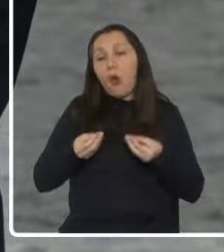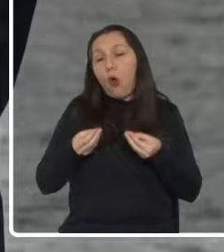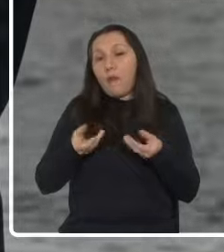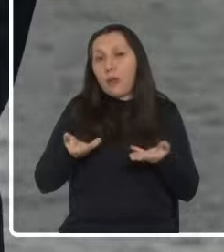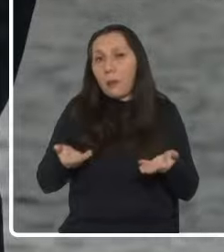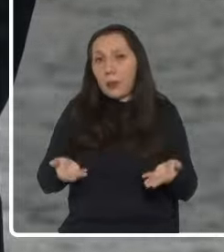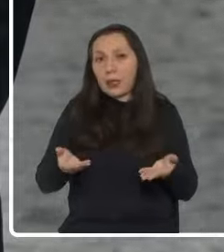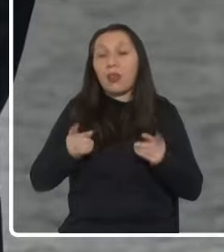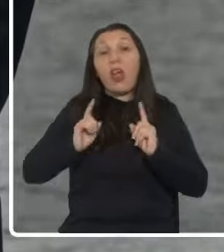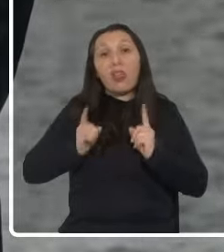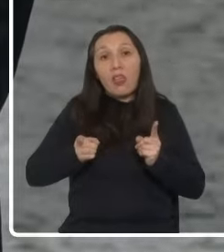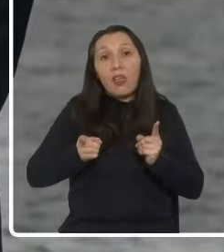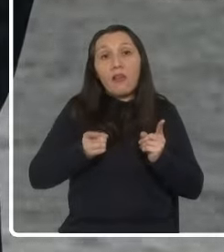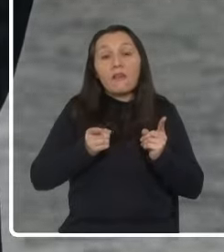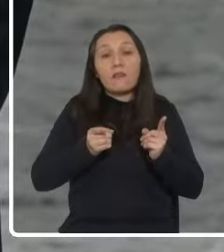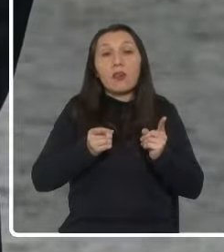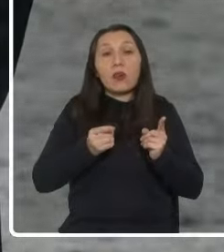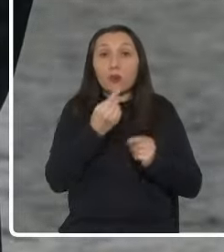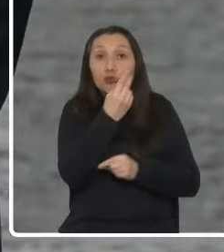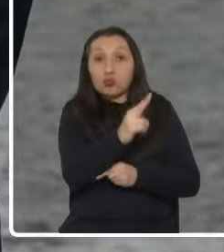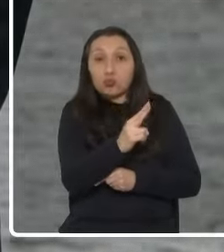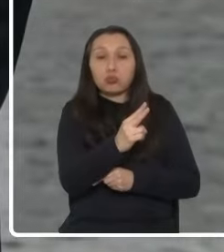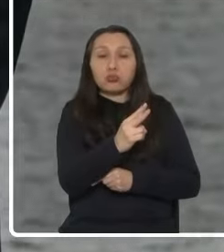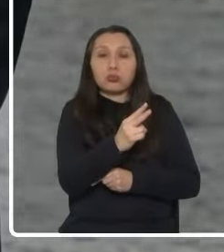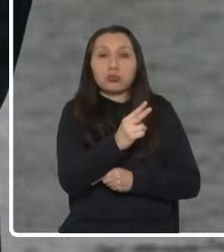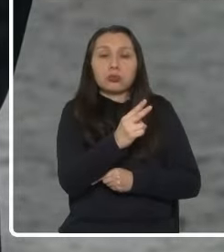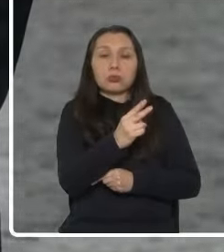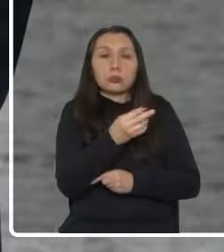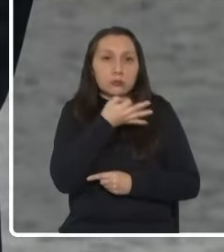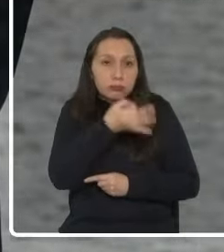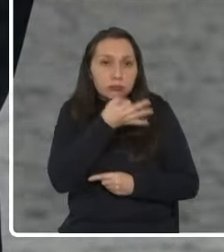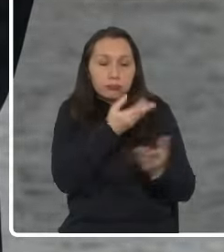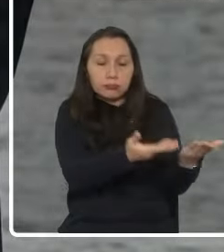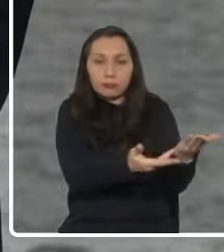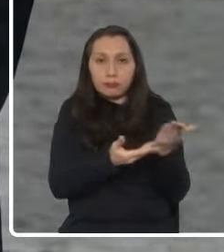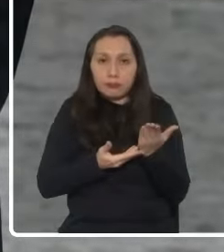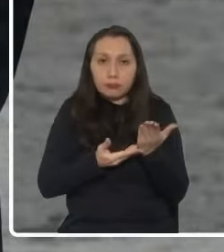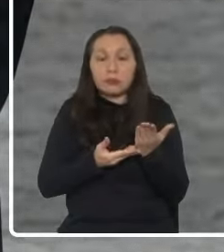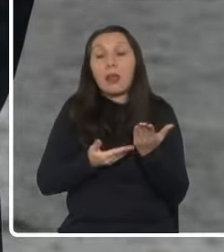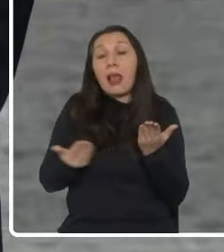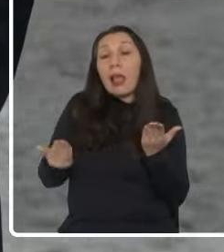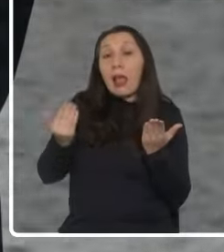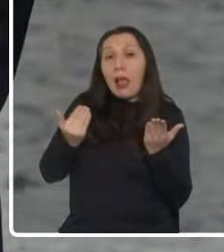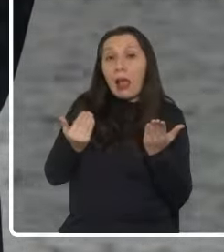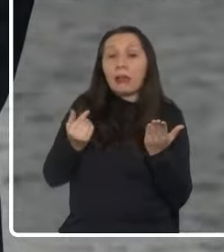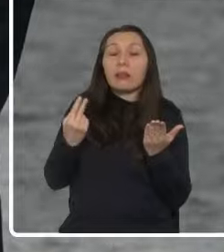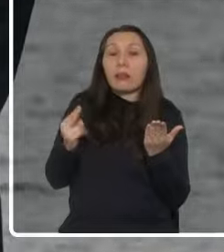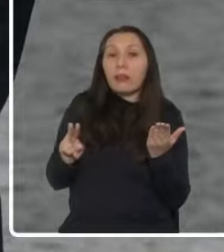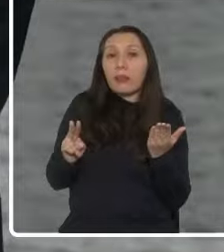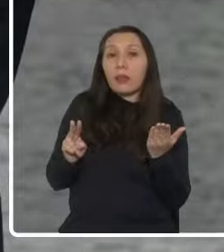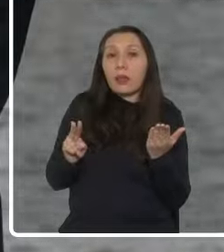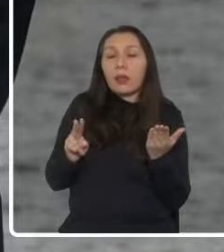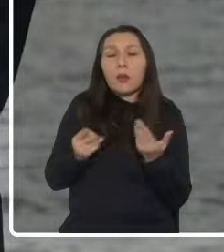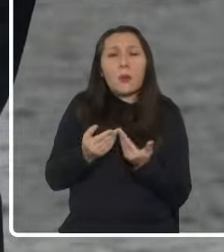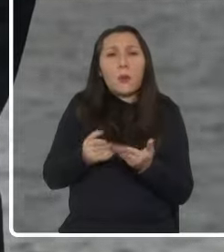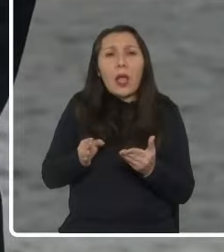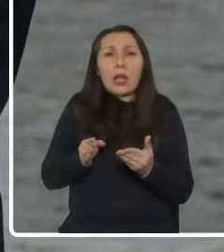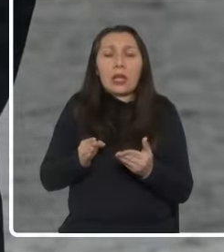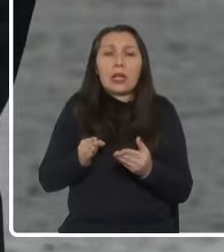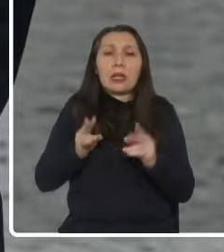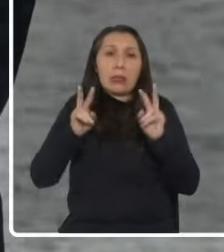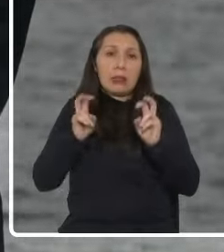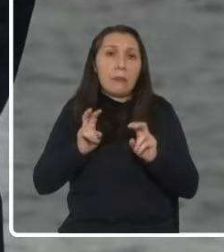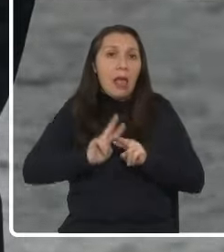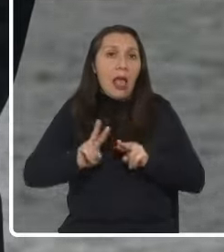Obviamente tengo que conocer su propia versión antes de justamente tomar cualquier medida